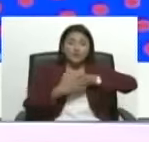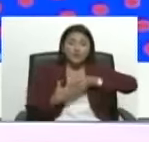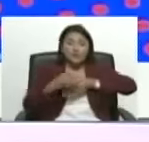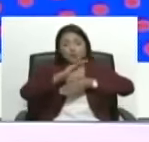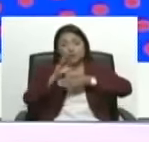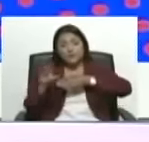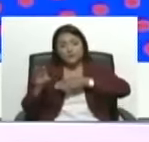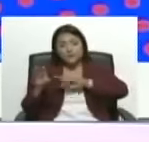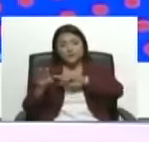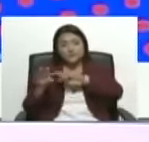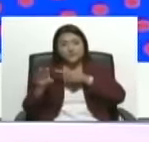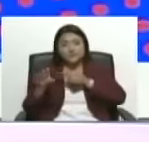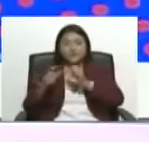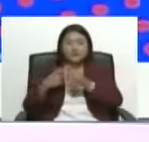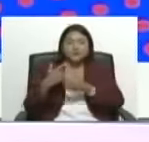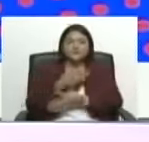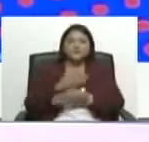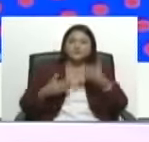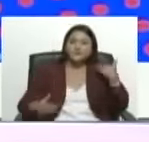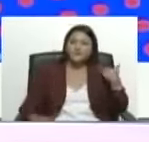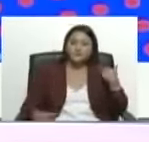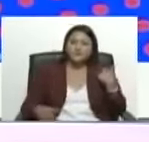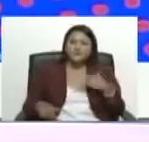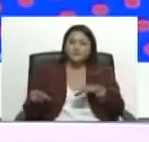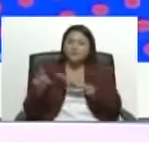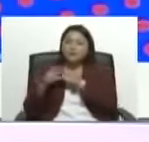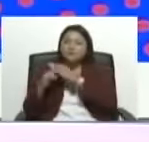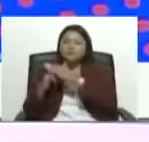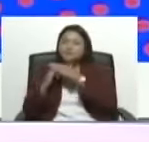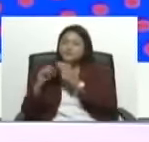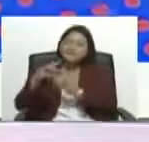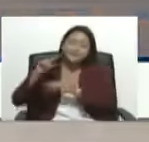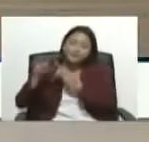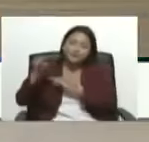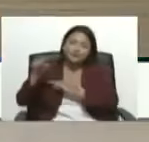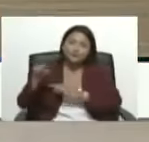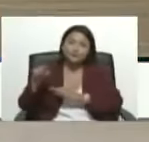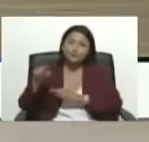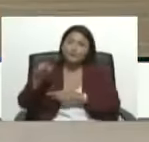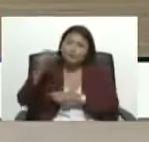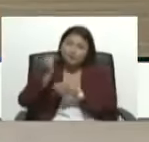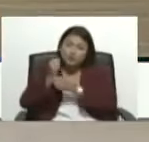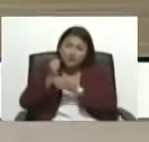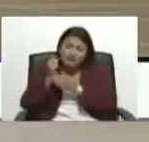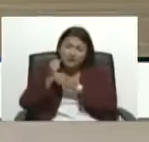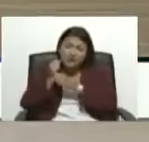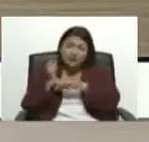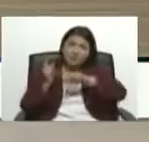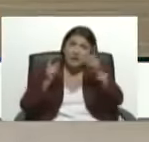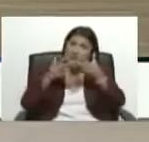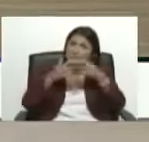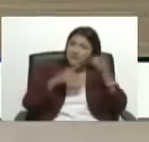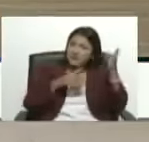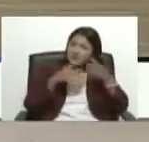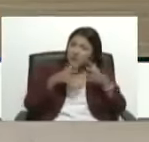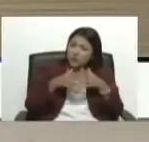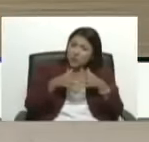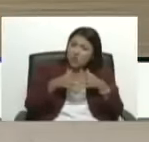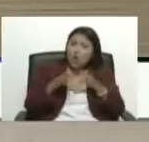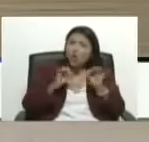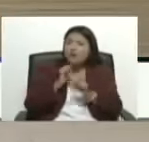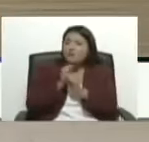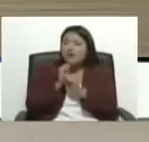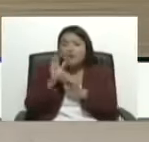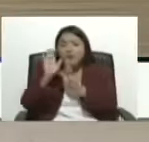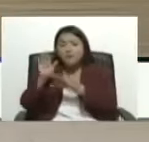El presidente de Guyana, la pregunta que habría que hacerle es, ¿usted trabaja para la ExxonMobil o para el pueblo de Guyana?